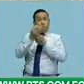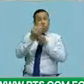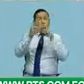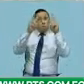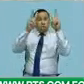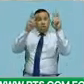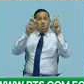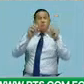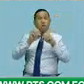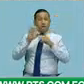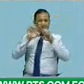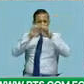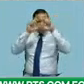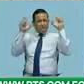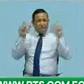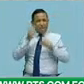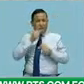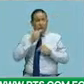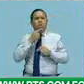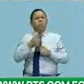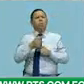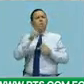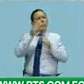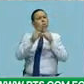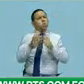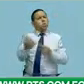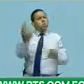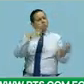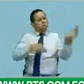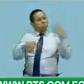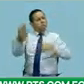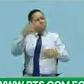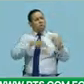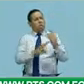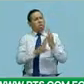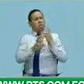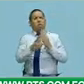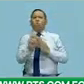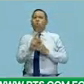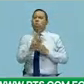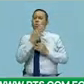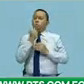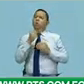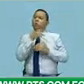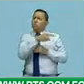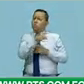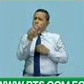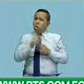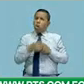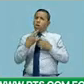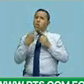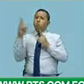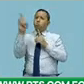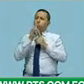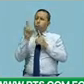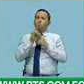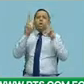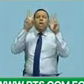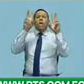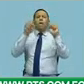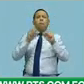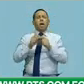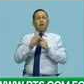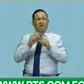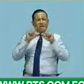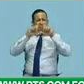necesario que las personas acudan a las agencias. Nuestra aplicación móvil, la app de Interagua, da todas las